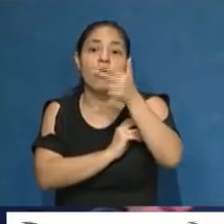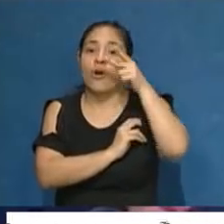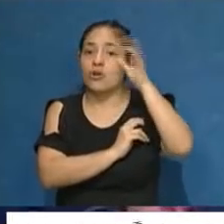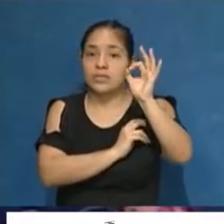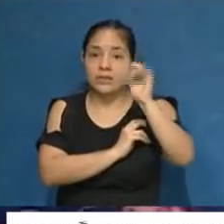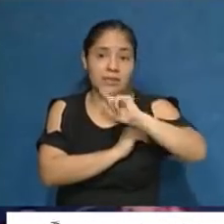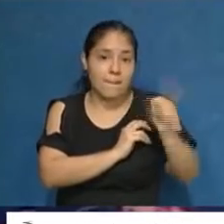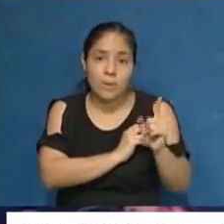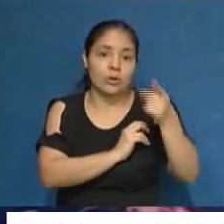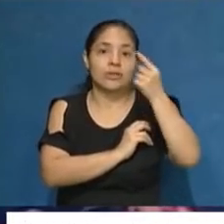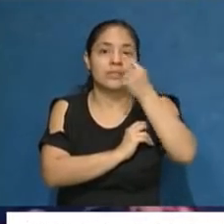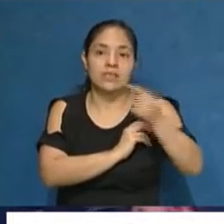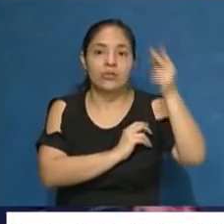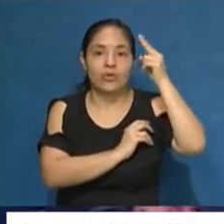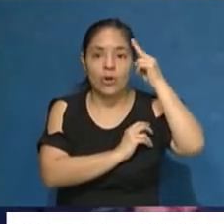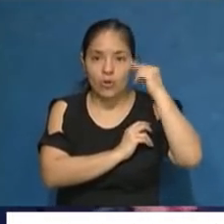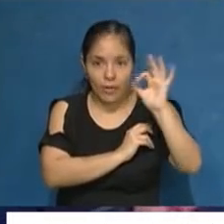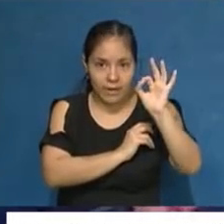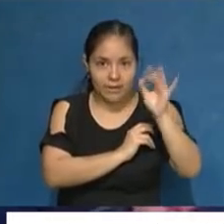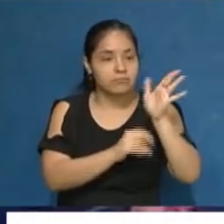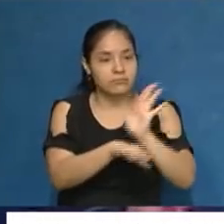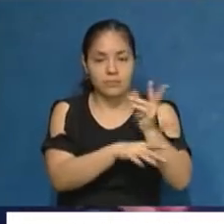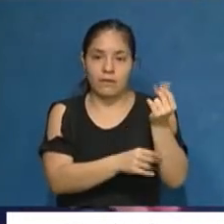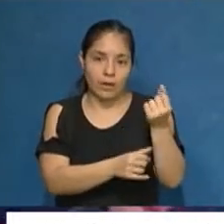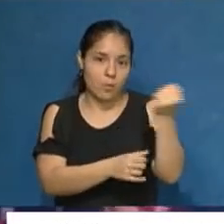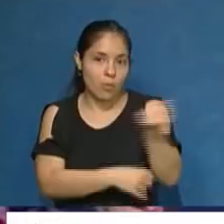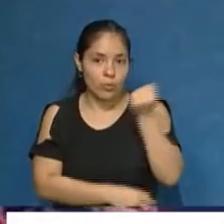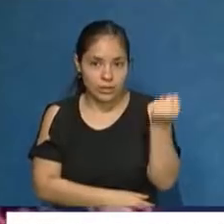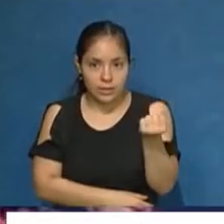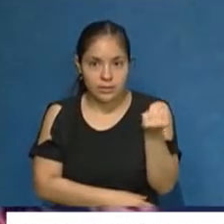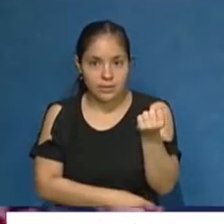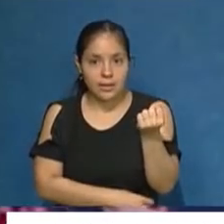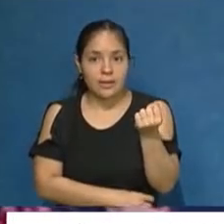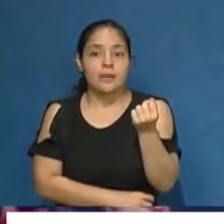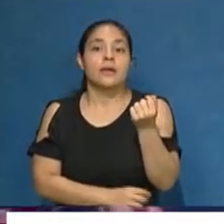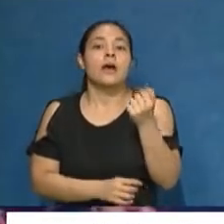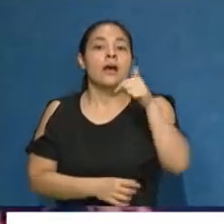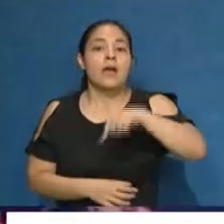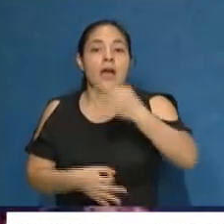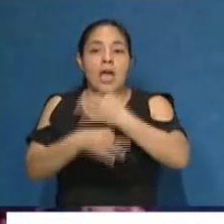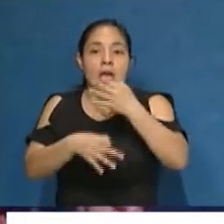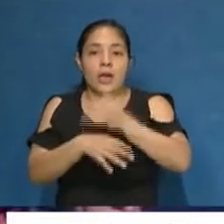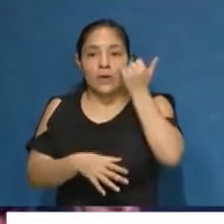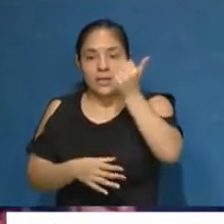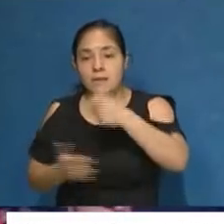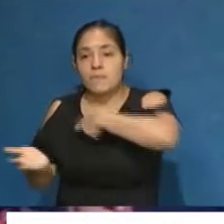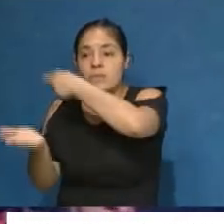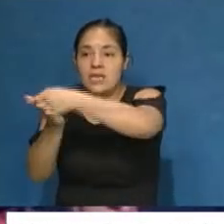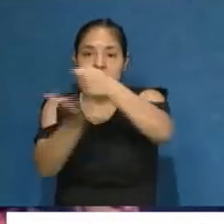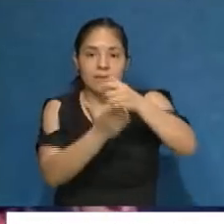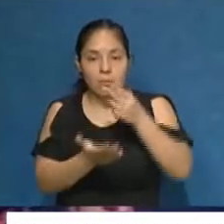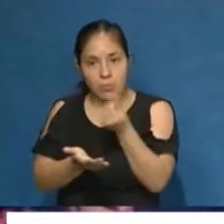para 190. Y eso sí es un valor. Y hay escuelas, hoy todas las escuelas tienen un financiamiento a través de Mendoza